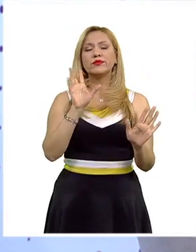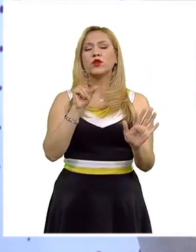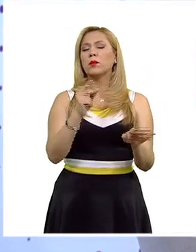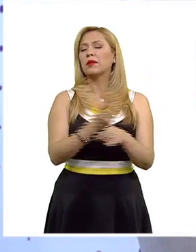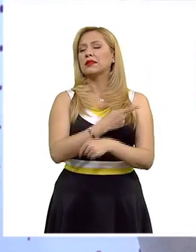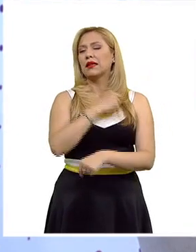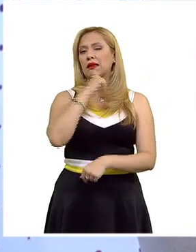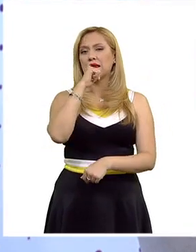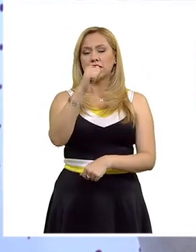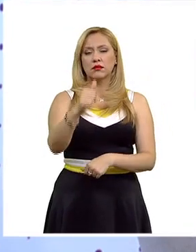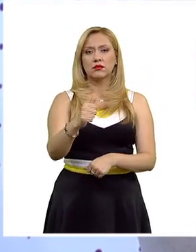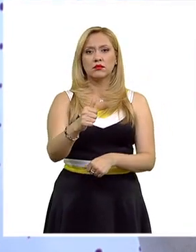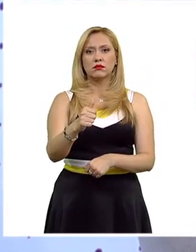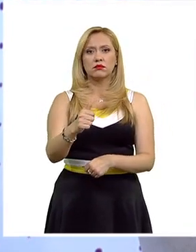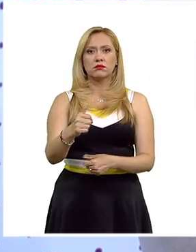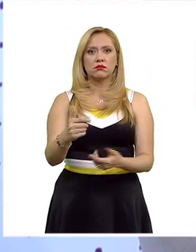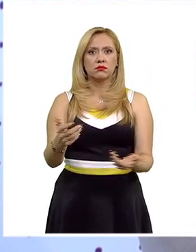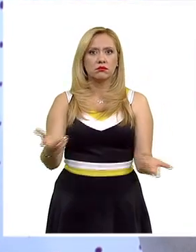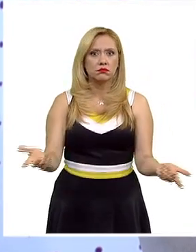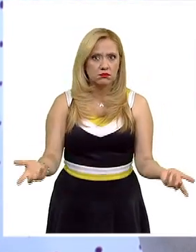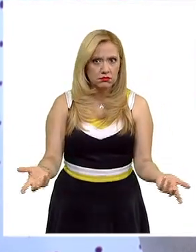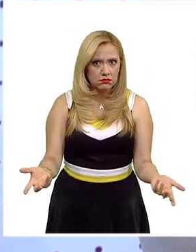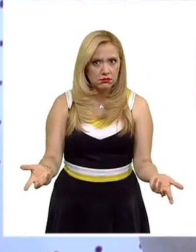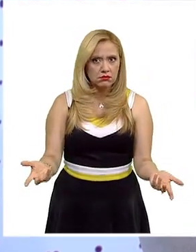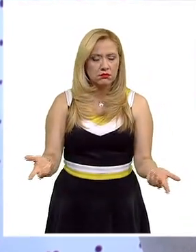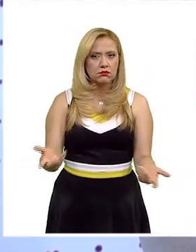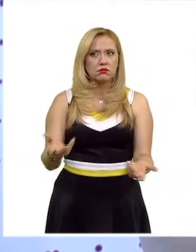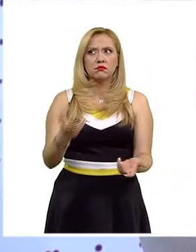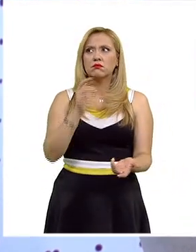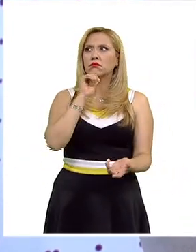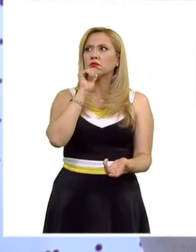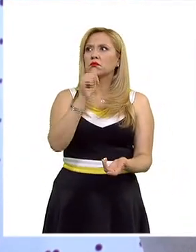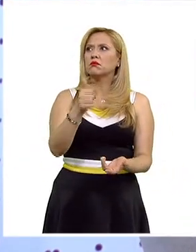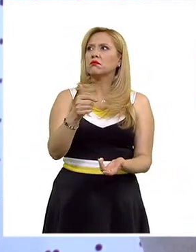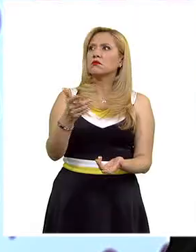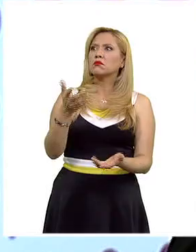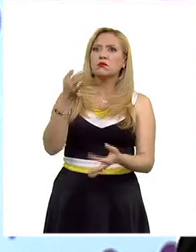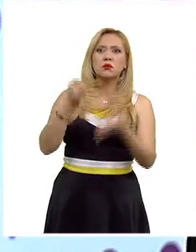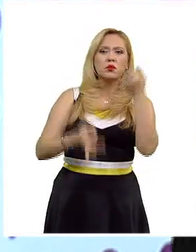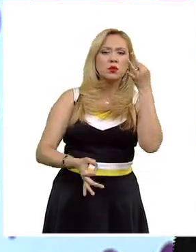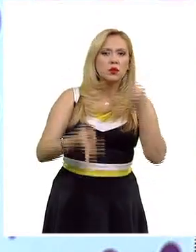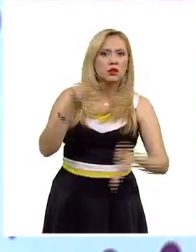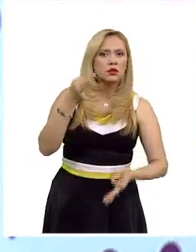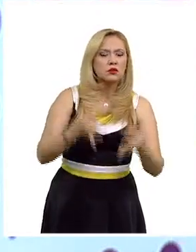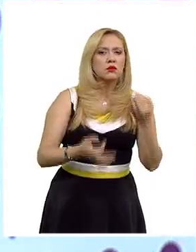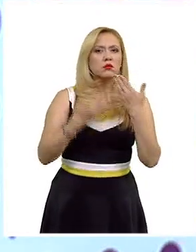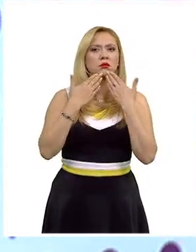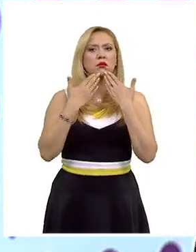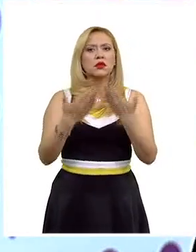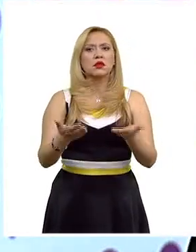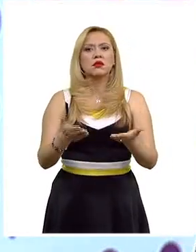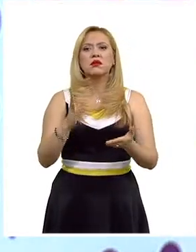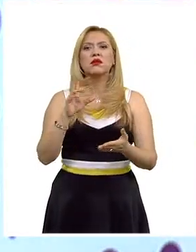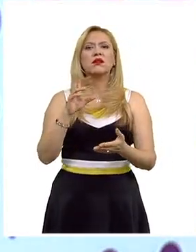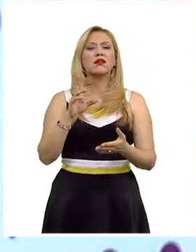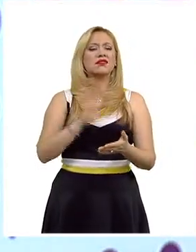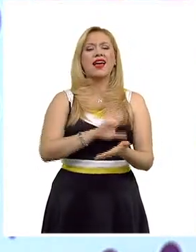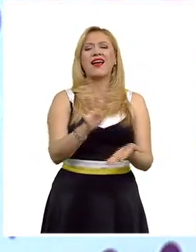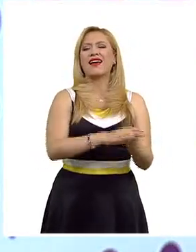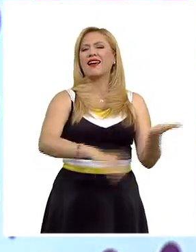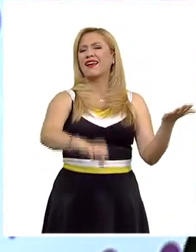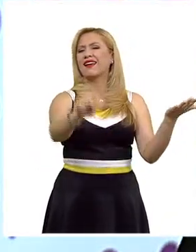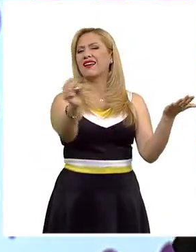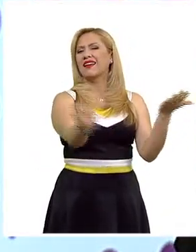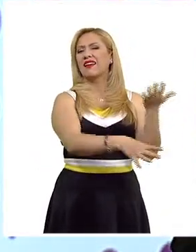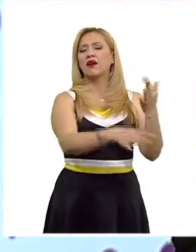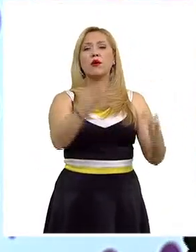llevan a buen término, a buen puerto los juicios, o ni siquiera llegan a juicios. El acoso sexual, por